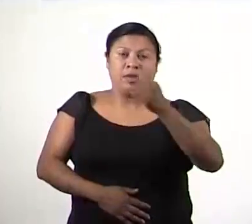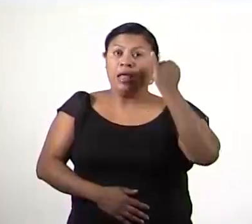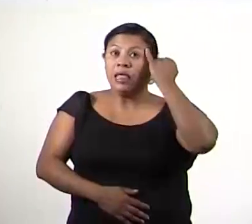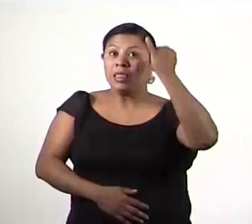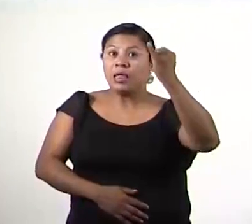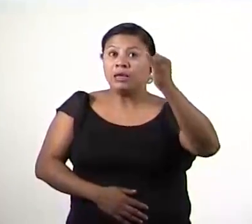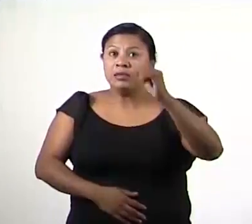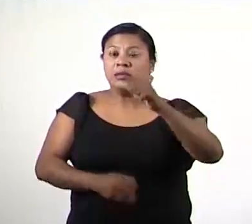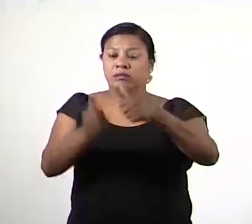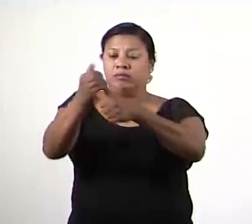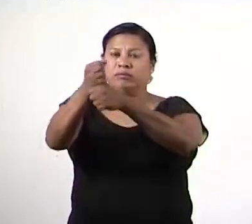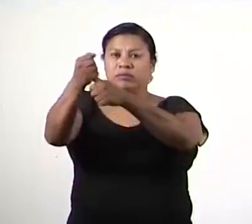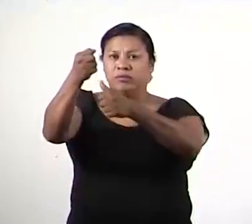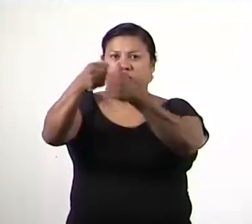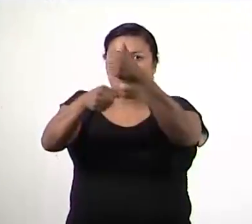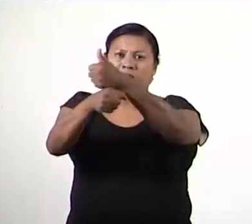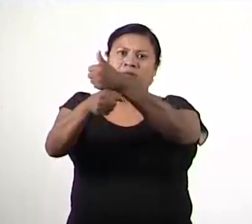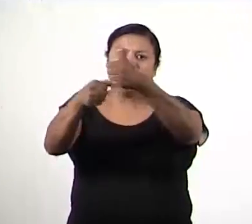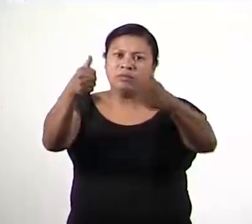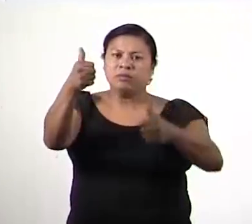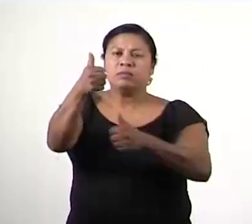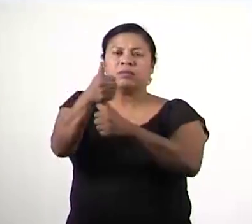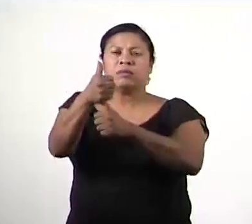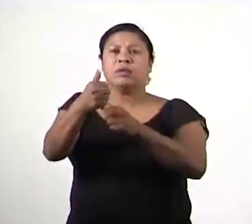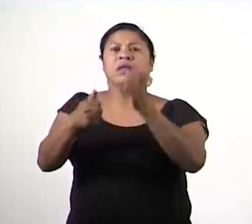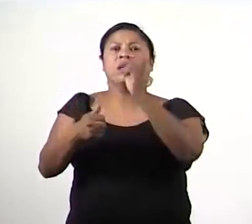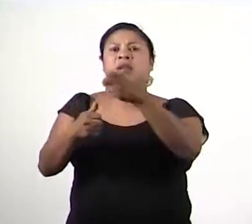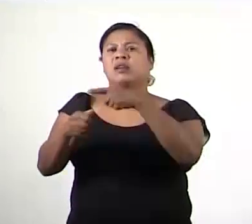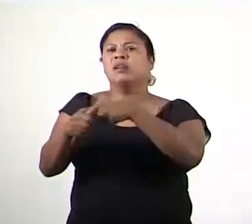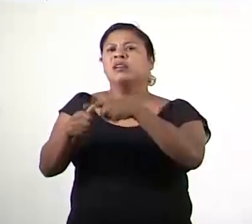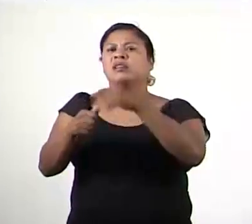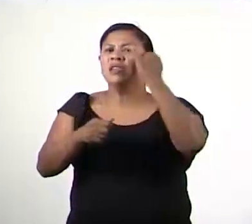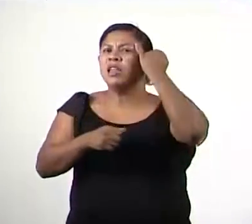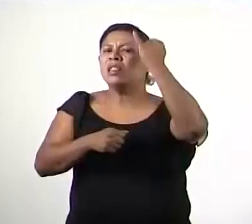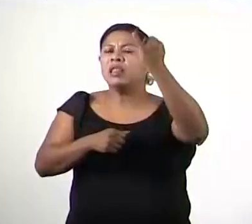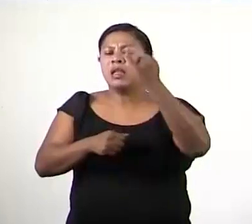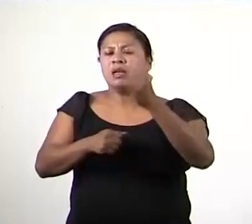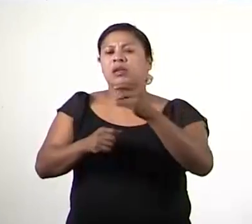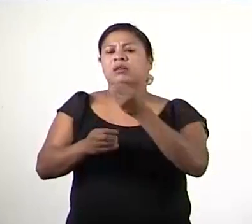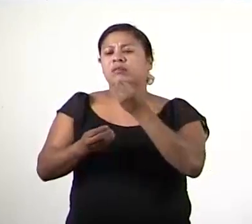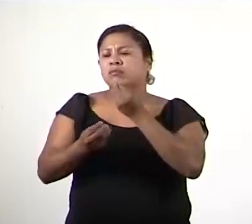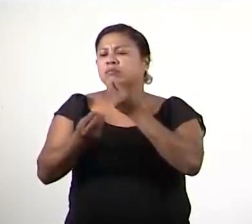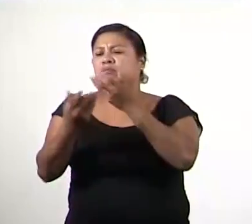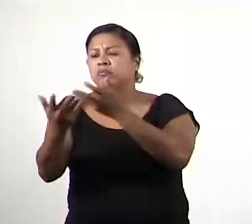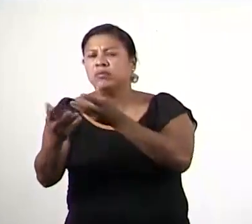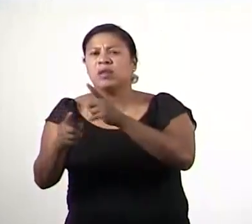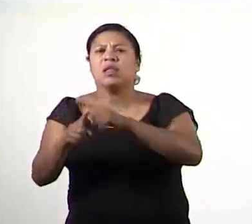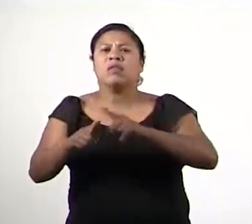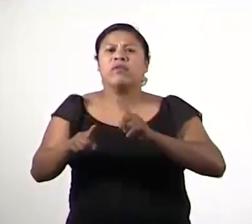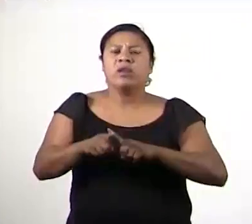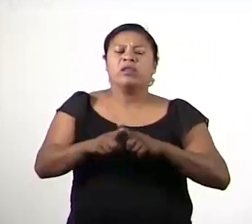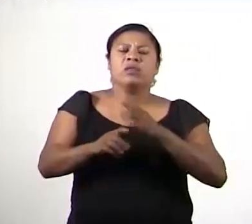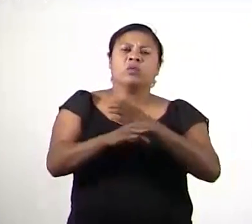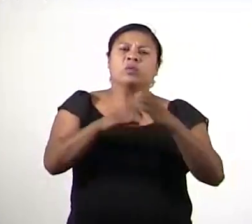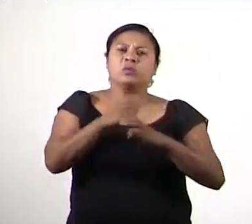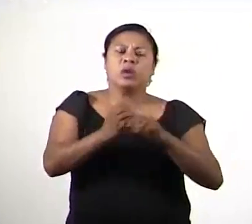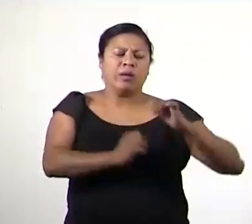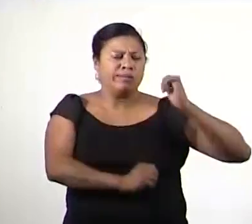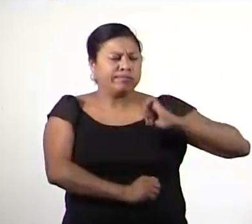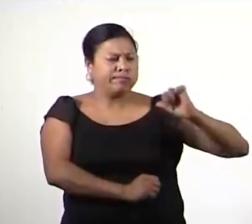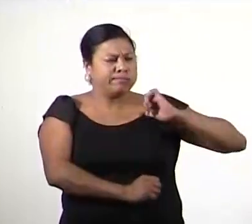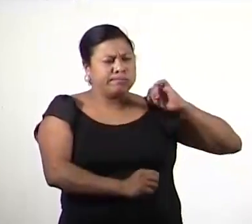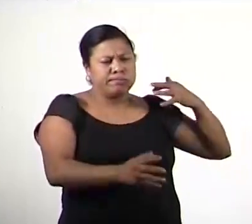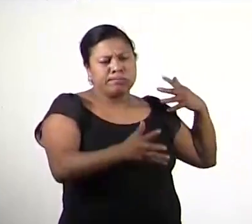secundarias son ideas que expresan un acontecimiento o un suceso de las